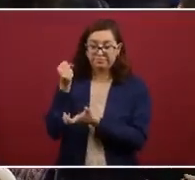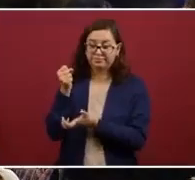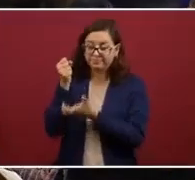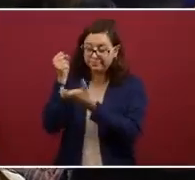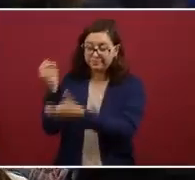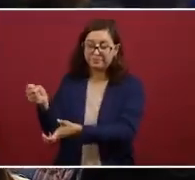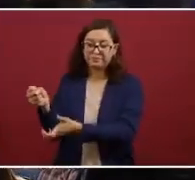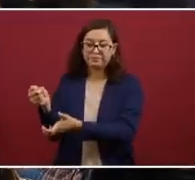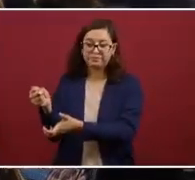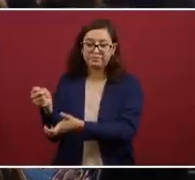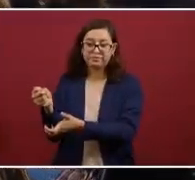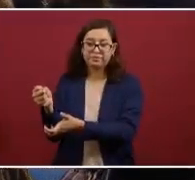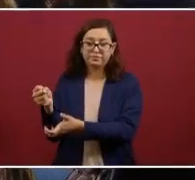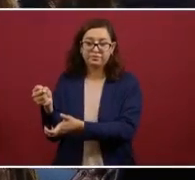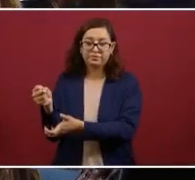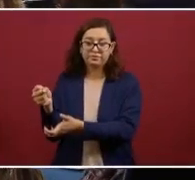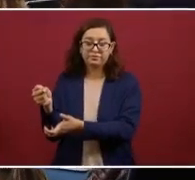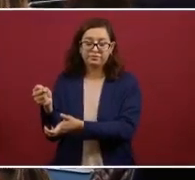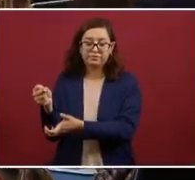para